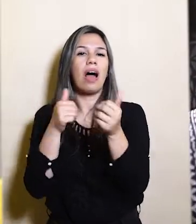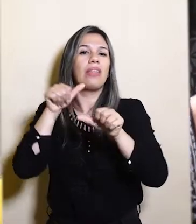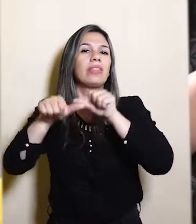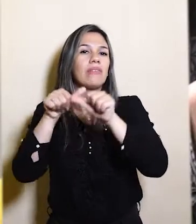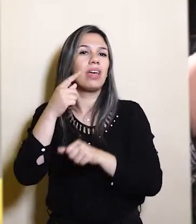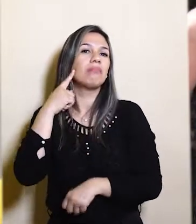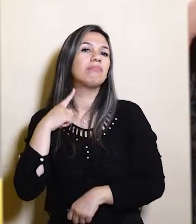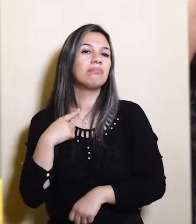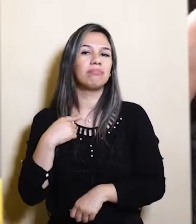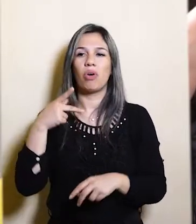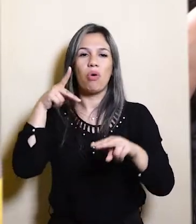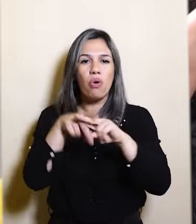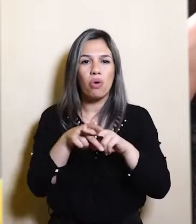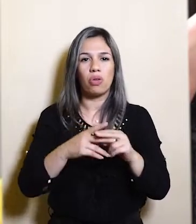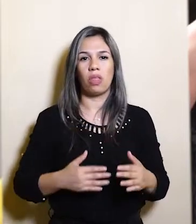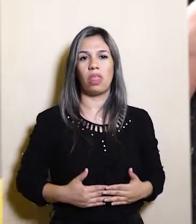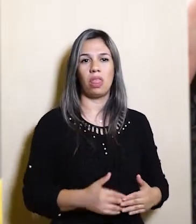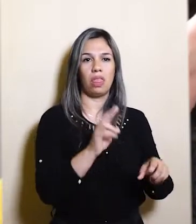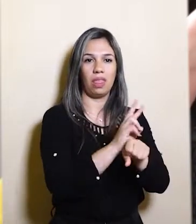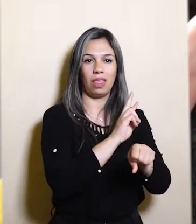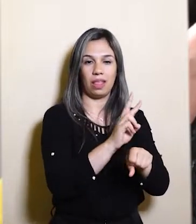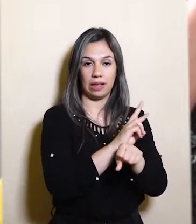etcétera. Entonces, la reparación